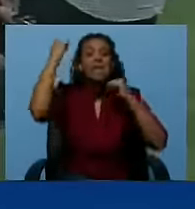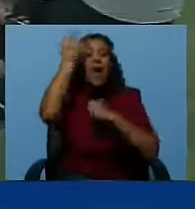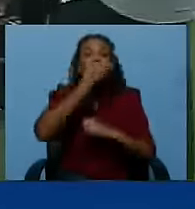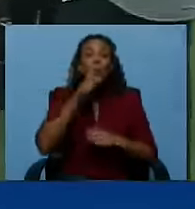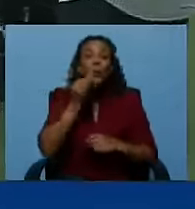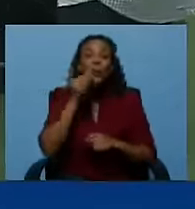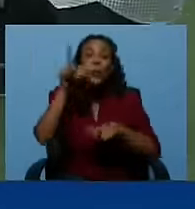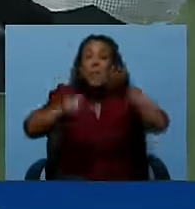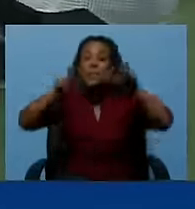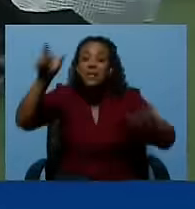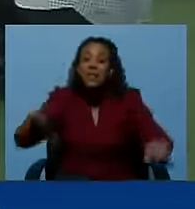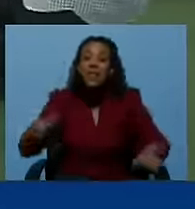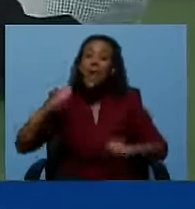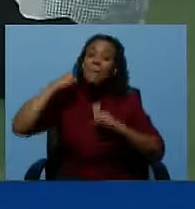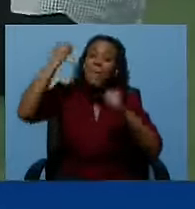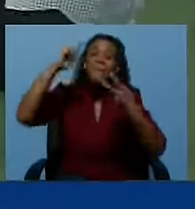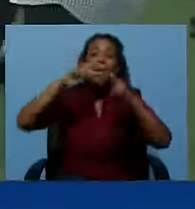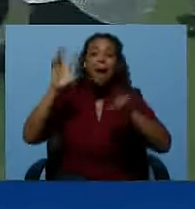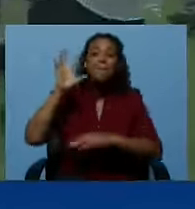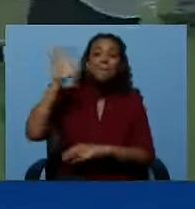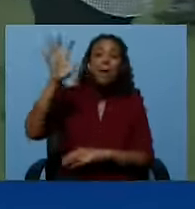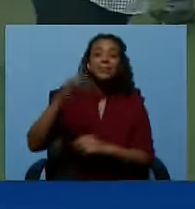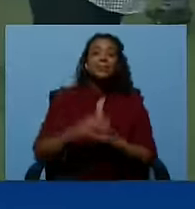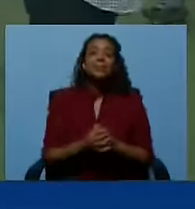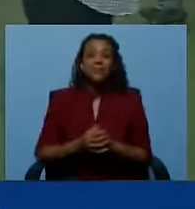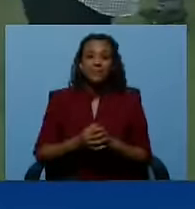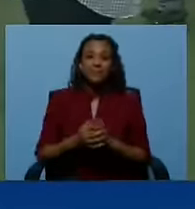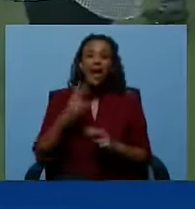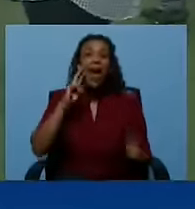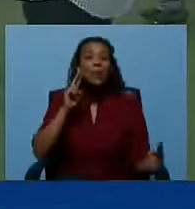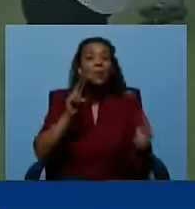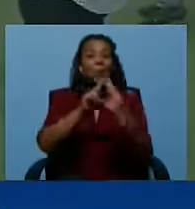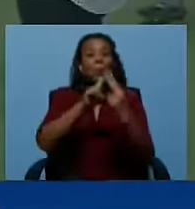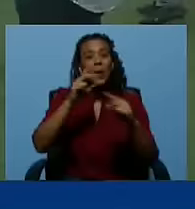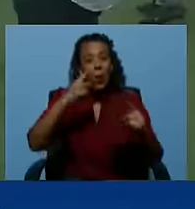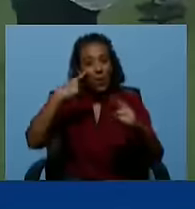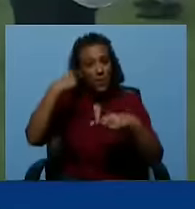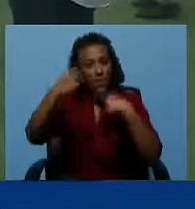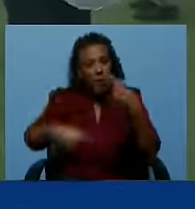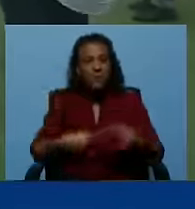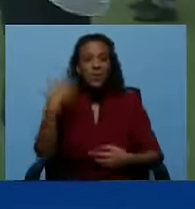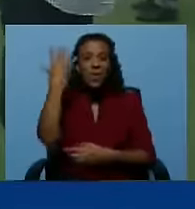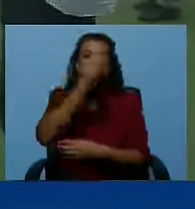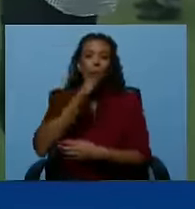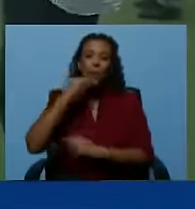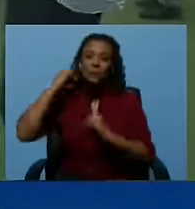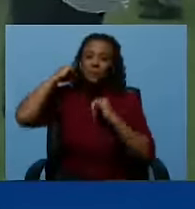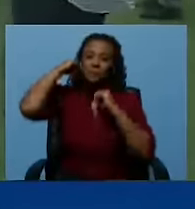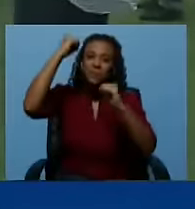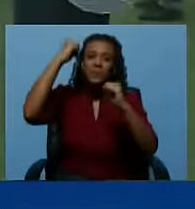venezolana! ¡Que viva la patria! ¡Hasta la victoria siempre, muchachos!